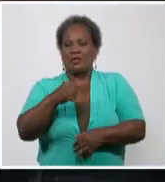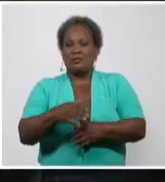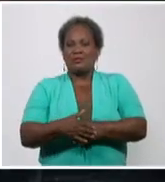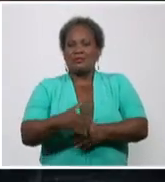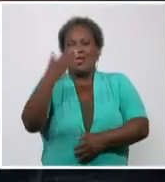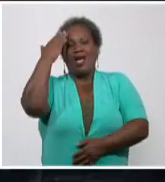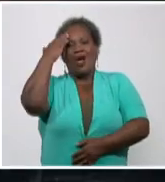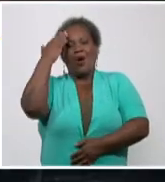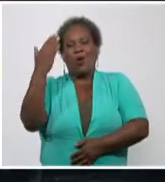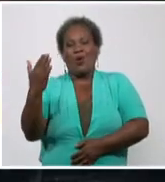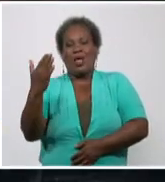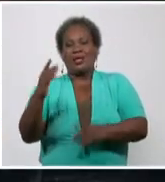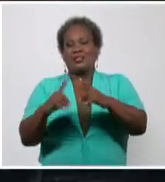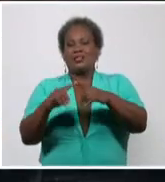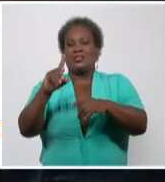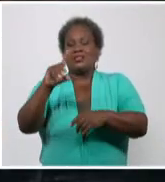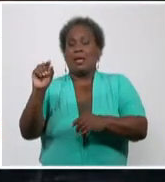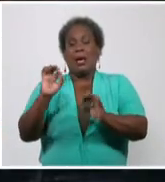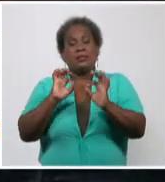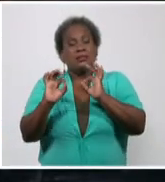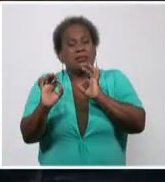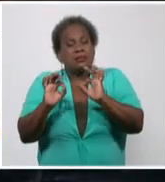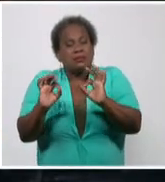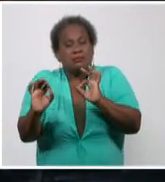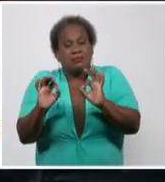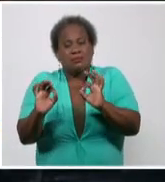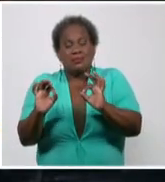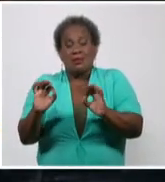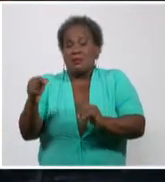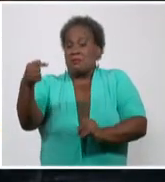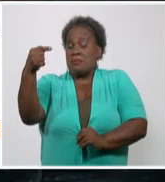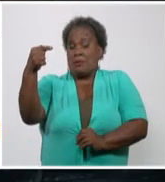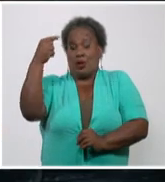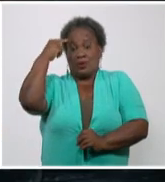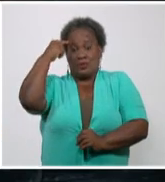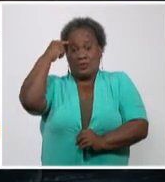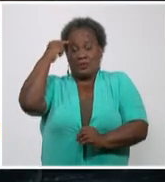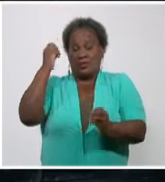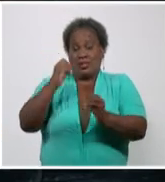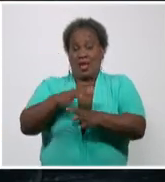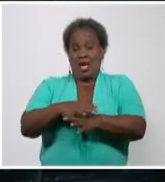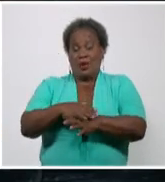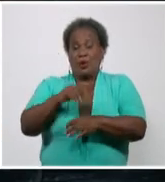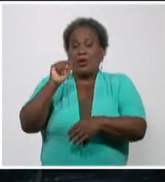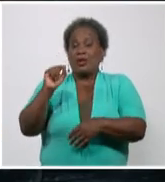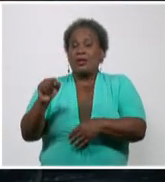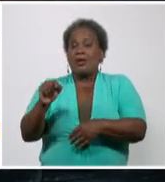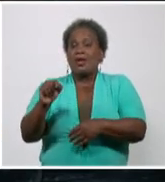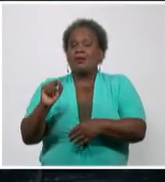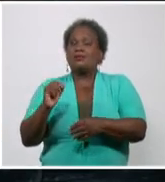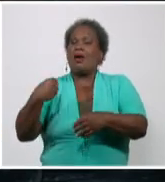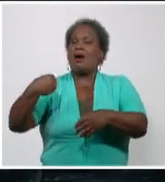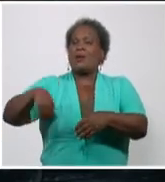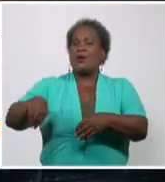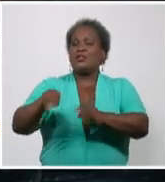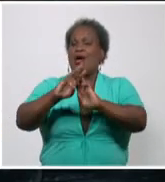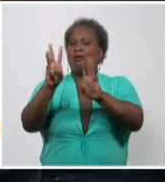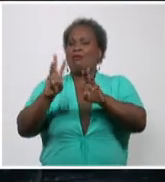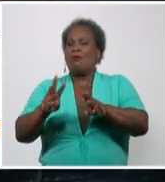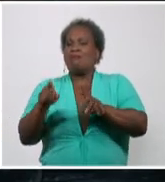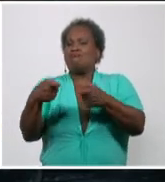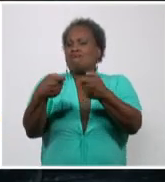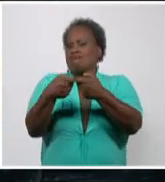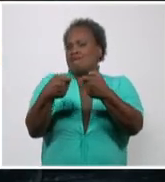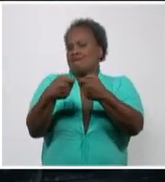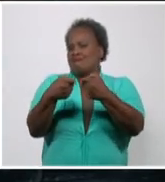Hola, en efecto, el tema es sumamente delicado y lo primero que hay que tener clarísimo es que se ha llevado al plano mediático para que un bien tramado chanchullo